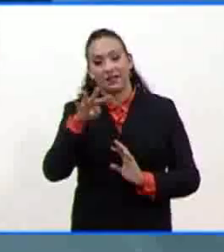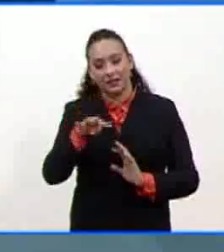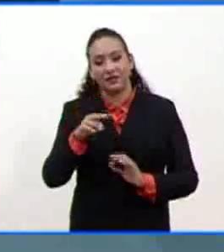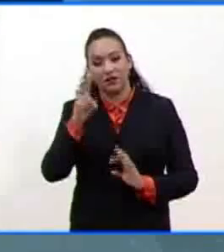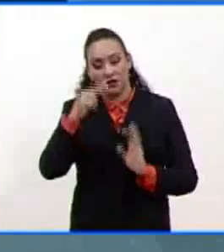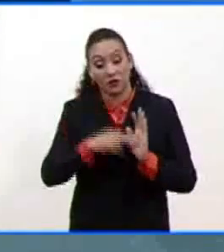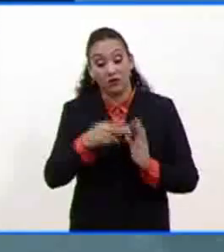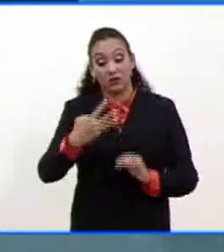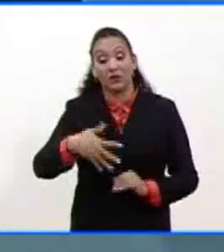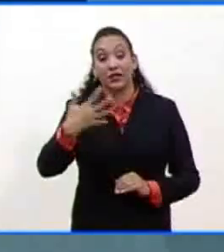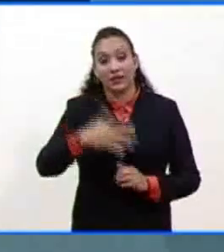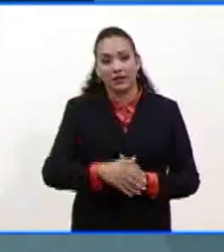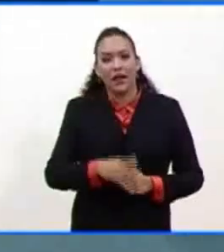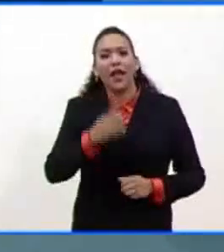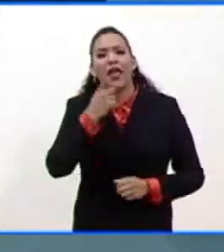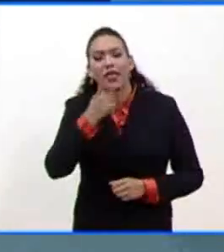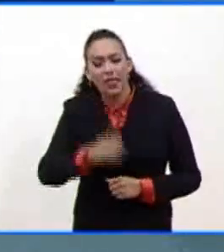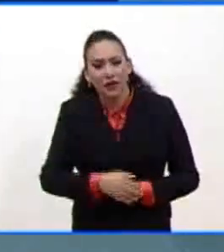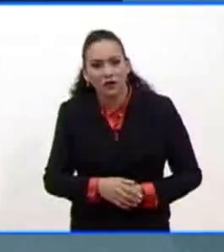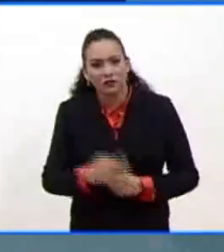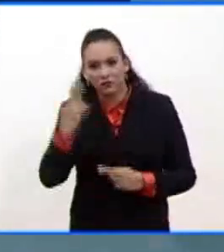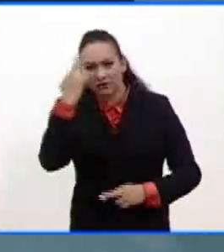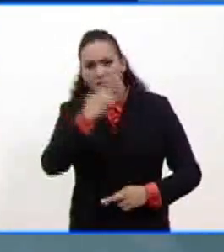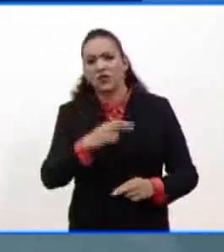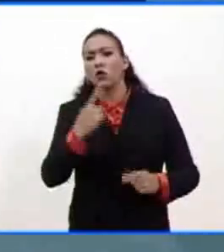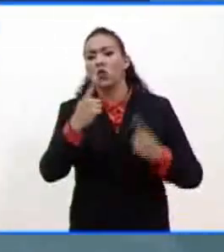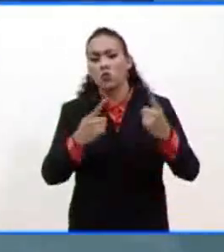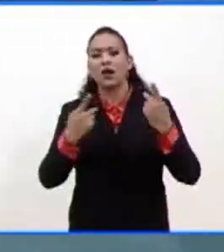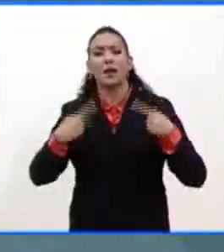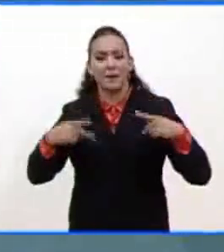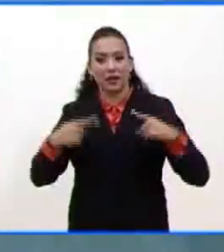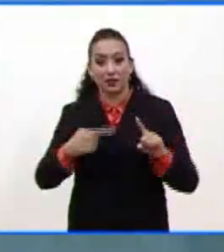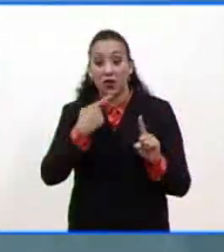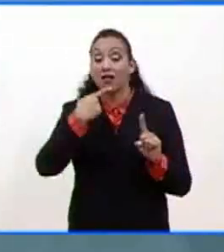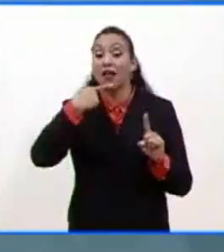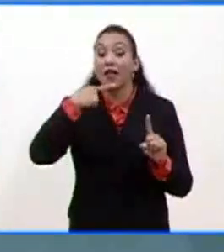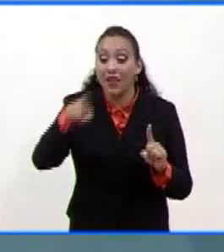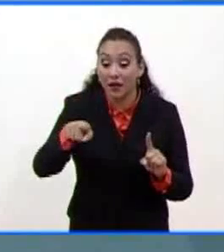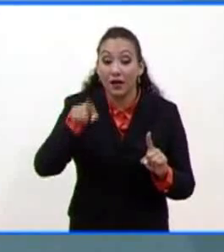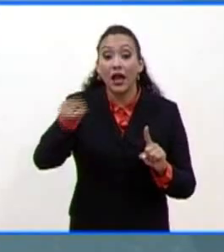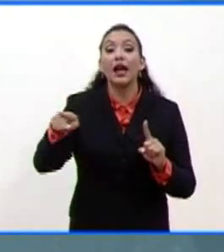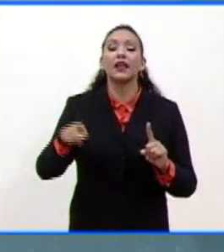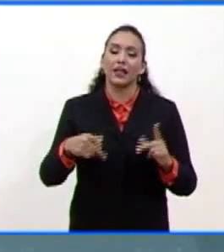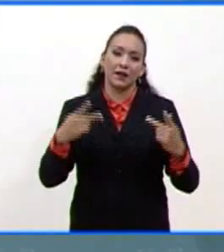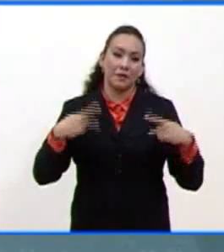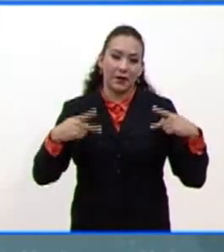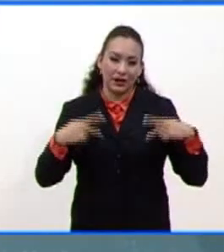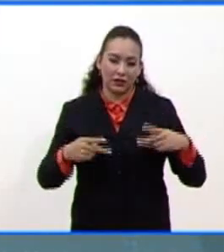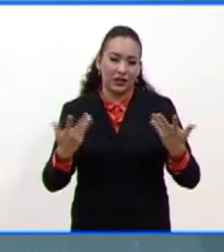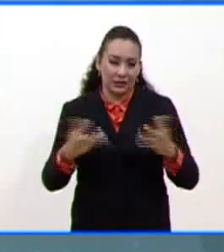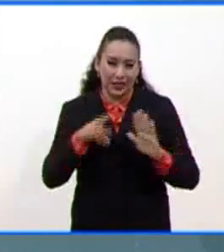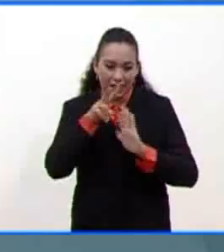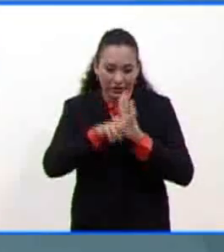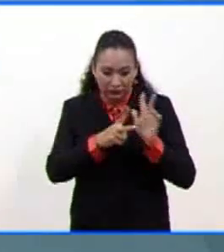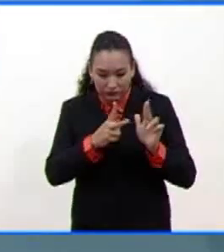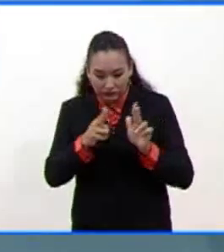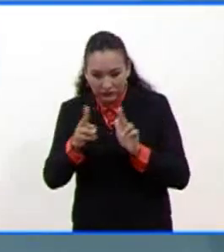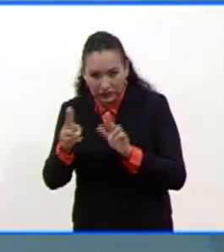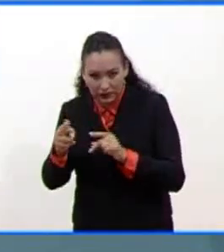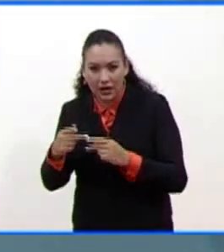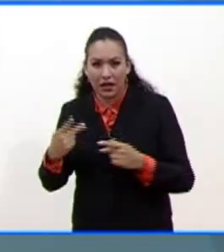3619/2015, en el que la primera sala analizó el caso de una persona que demandó a los productores de un documental que